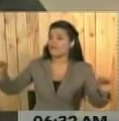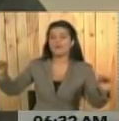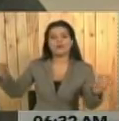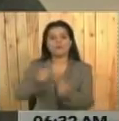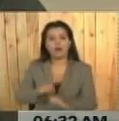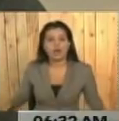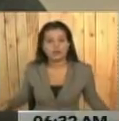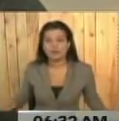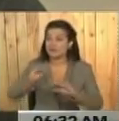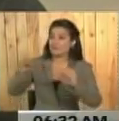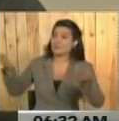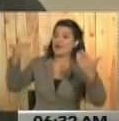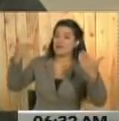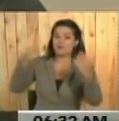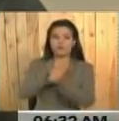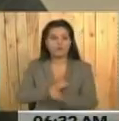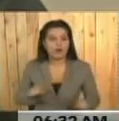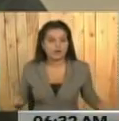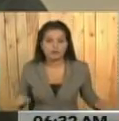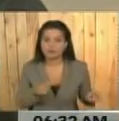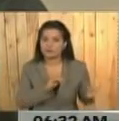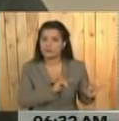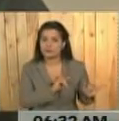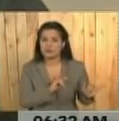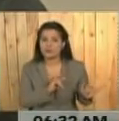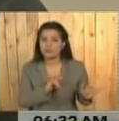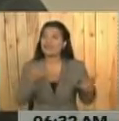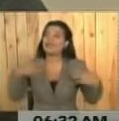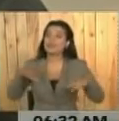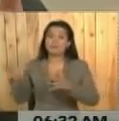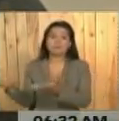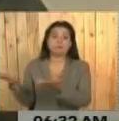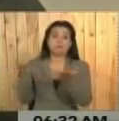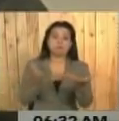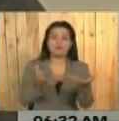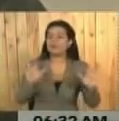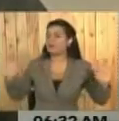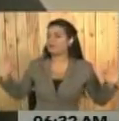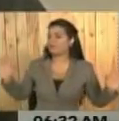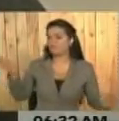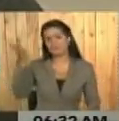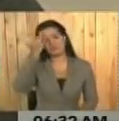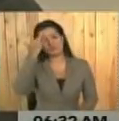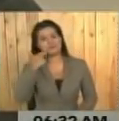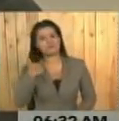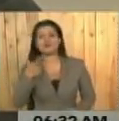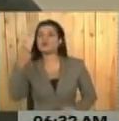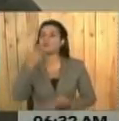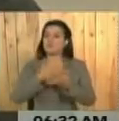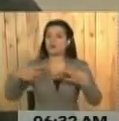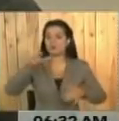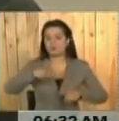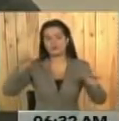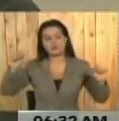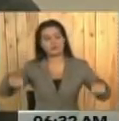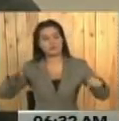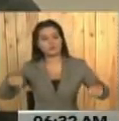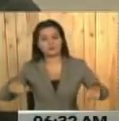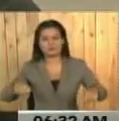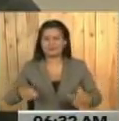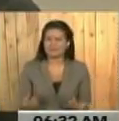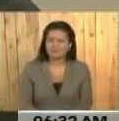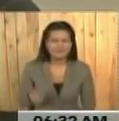fracaso de movilización de ellos y cuando mueven gente entonces llegan y se caen a coba ellos mismos diciendo que muon un millón de personas cuando es total